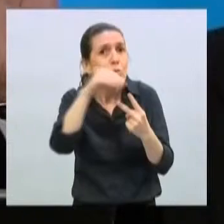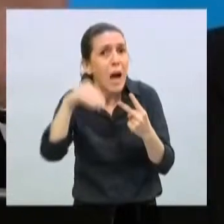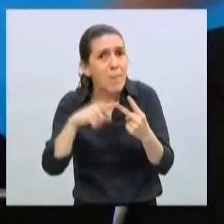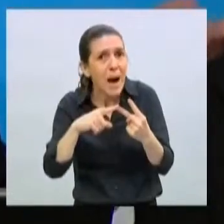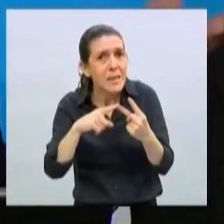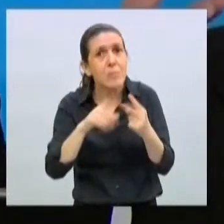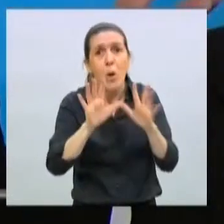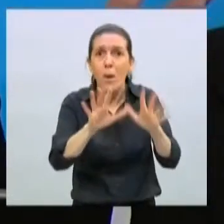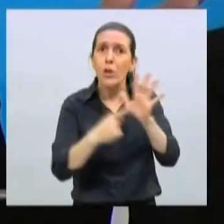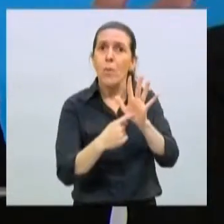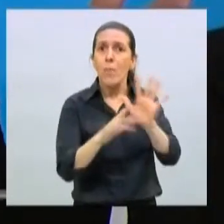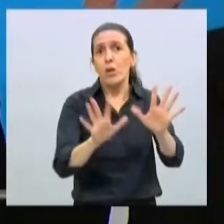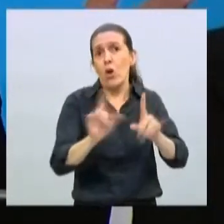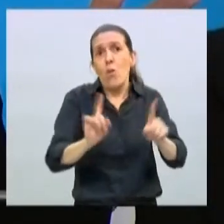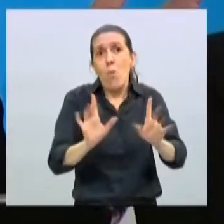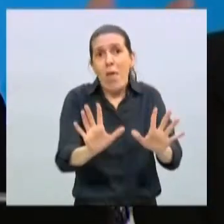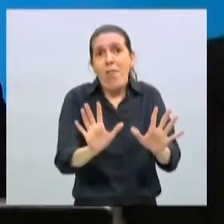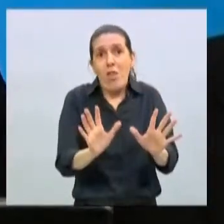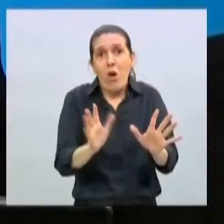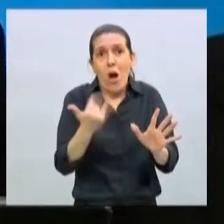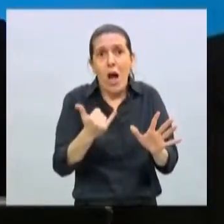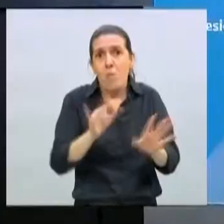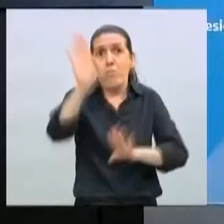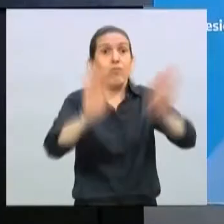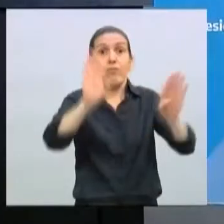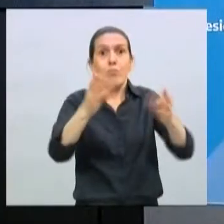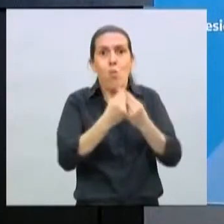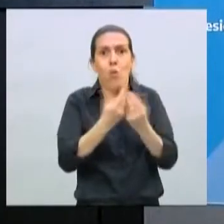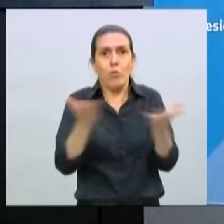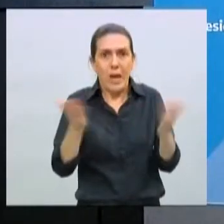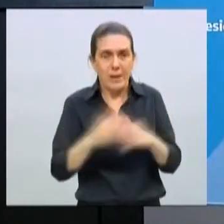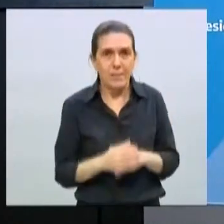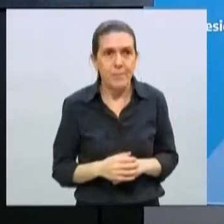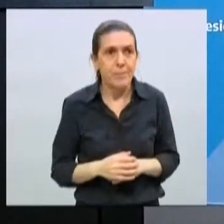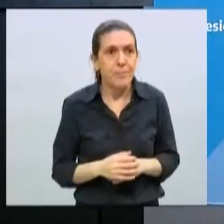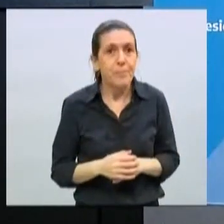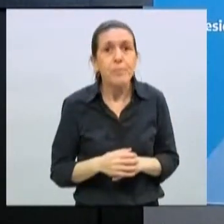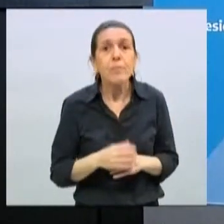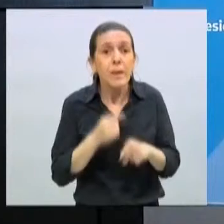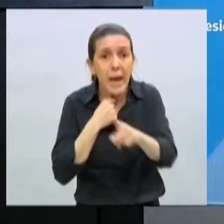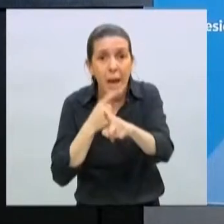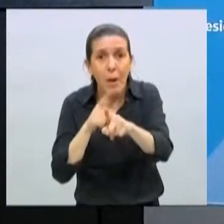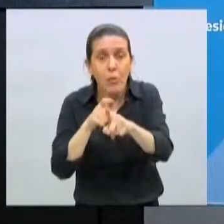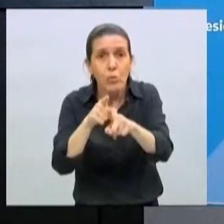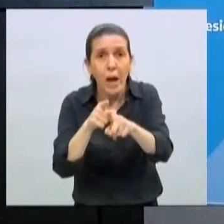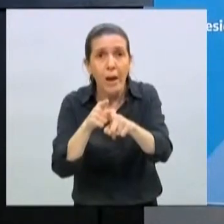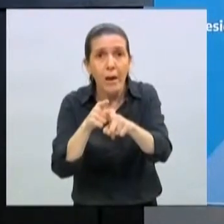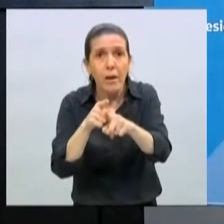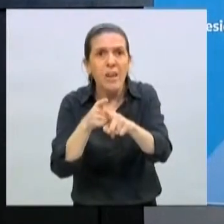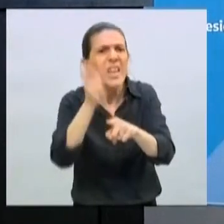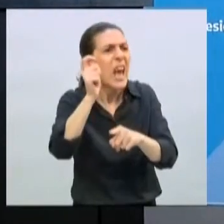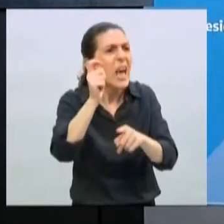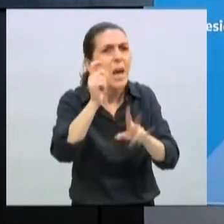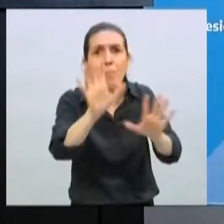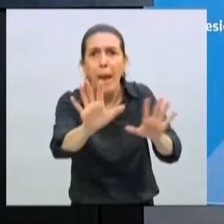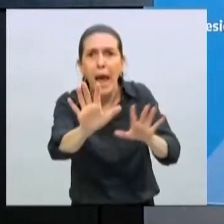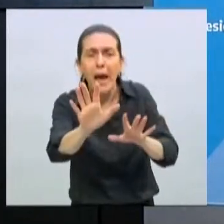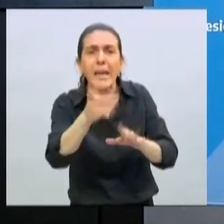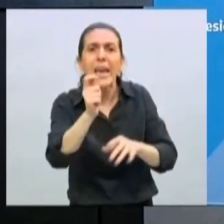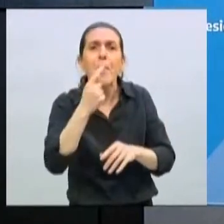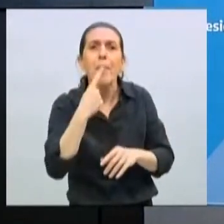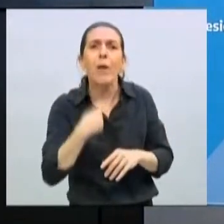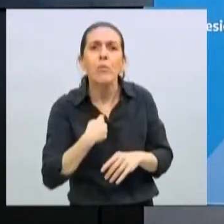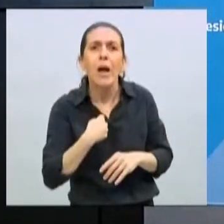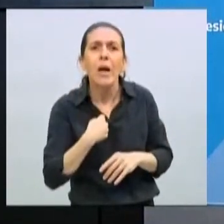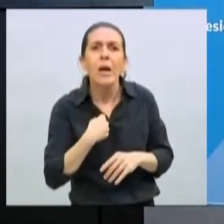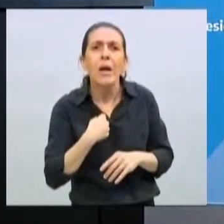Esperen un momento, porque no puedo. Hay un montón de manos. ¿Querés preguntar? ¿Quién pregunta? Pará.